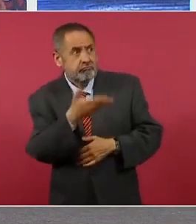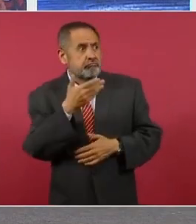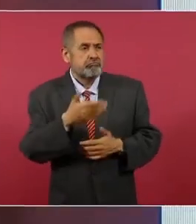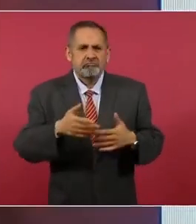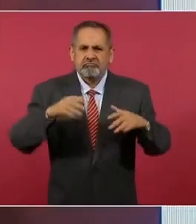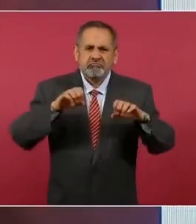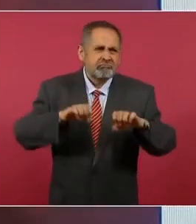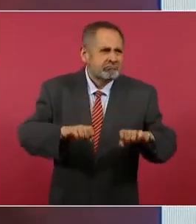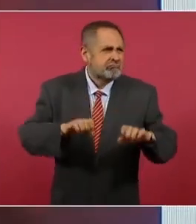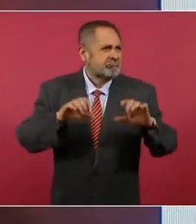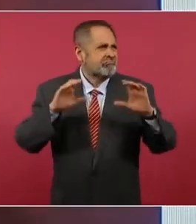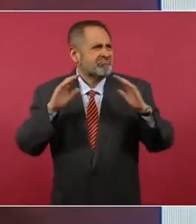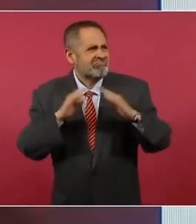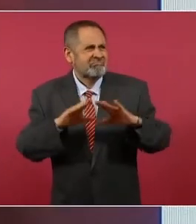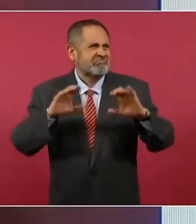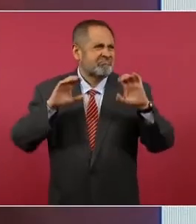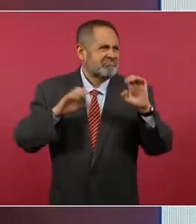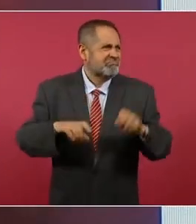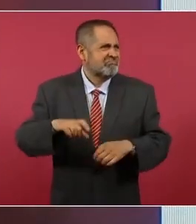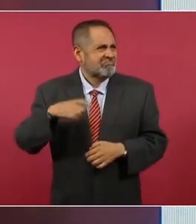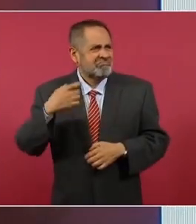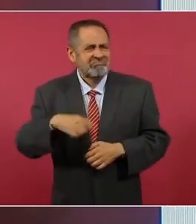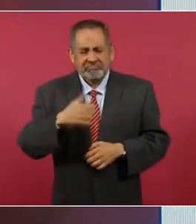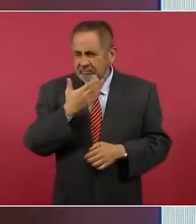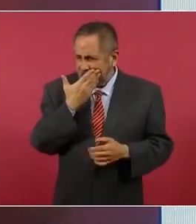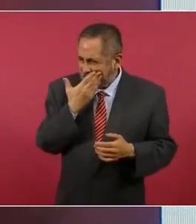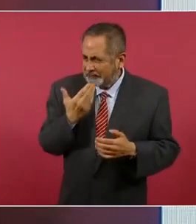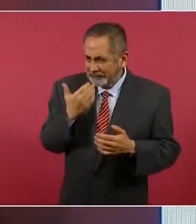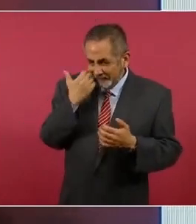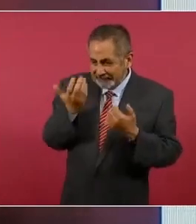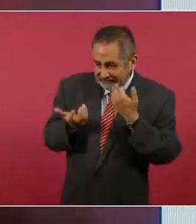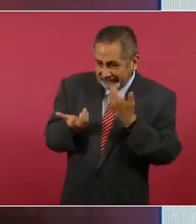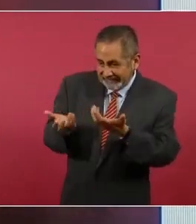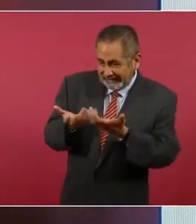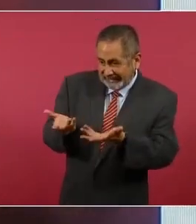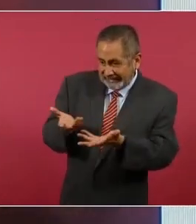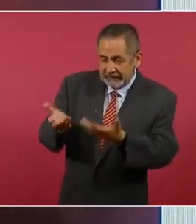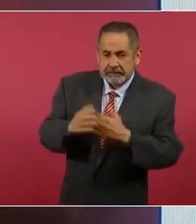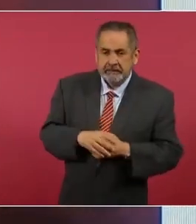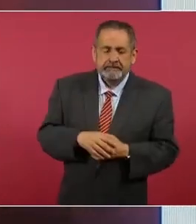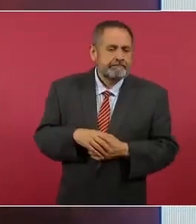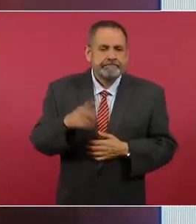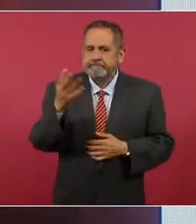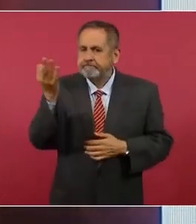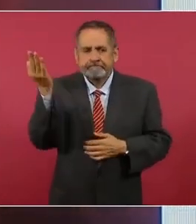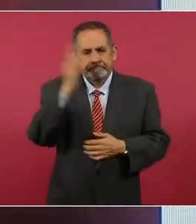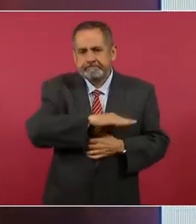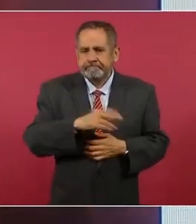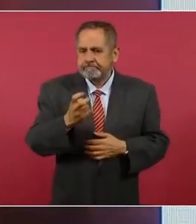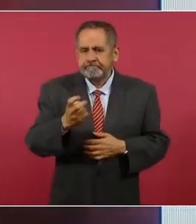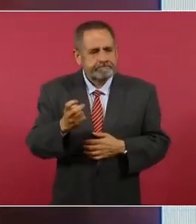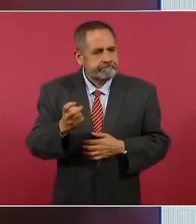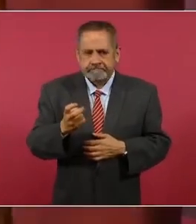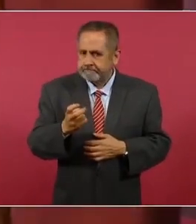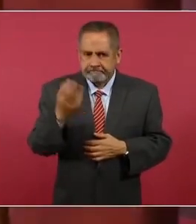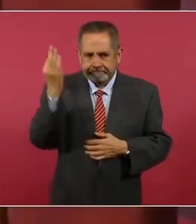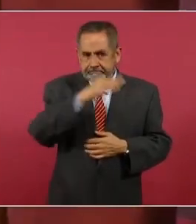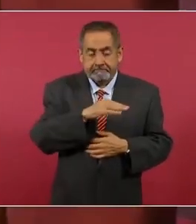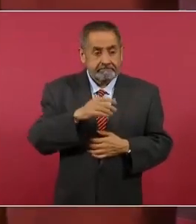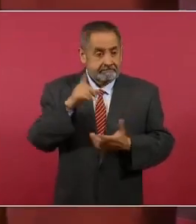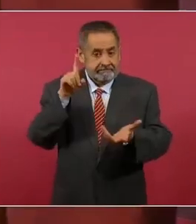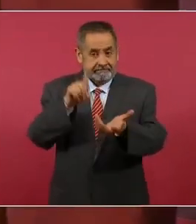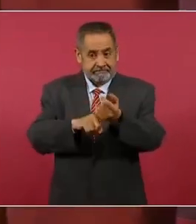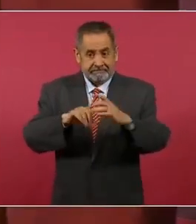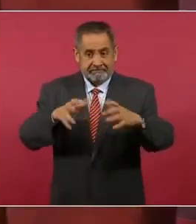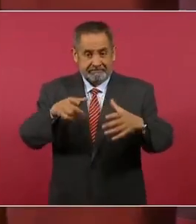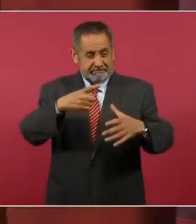mejor, un posible desarrollo. Y esto es una falsedad, porque la enorme cantidad de personas que trabajan en